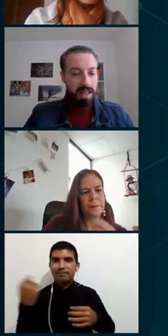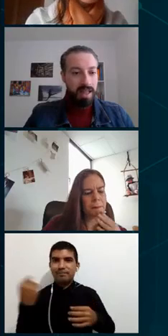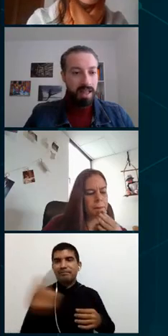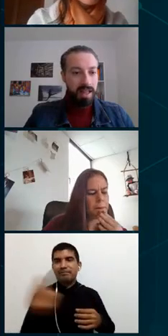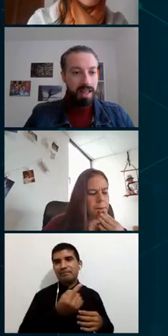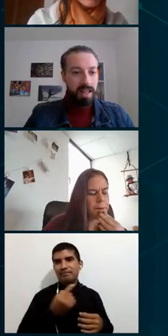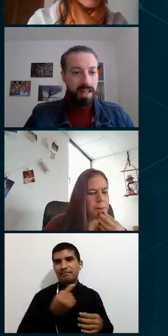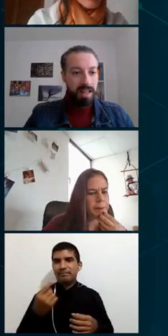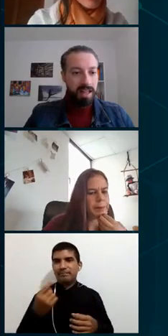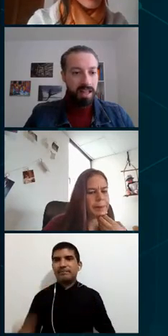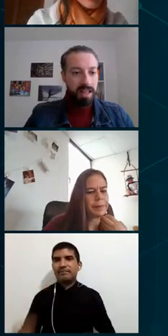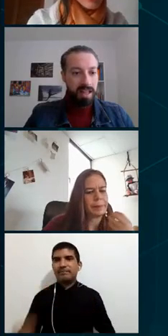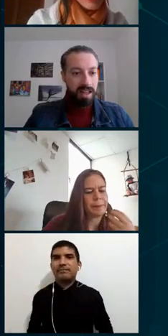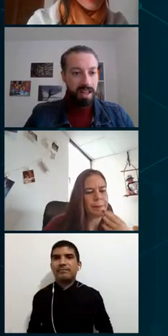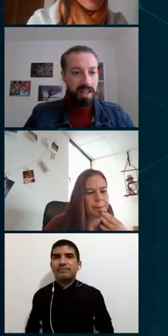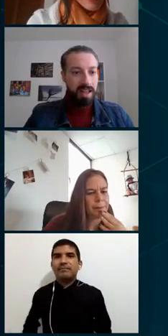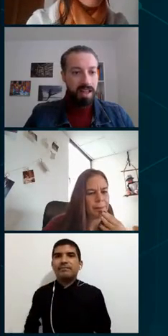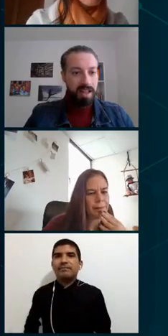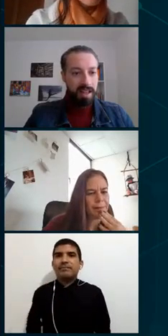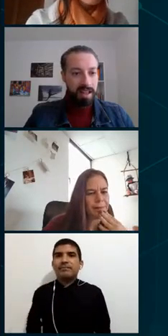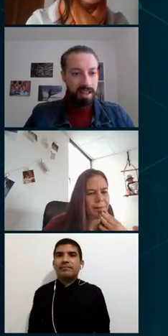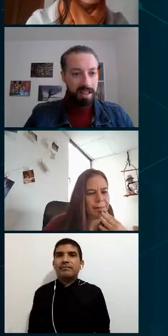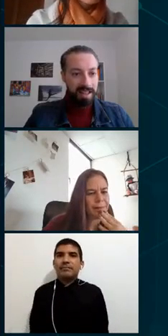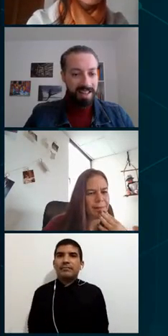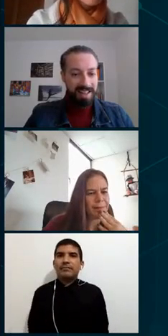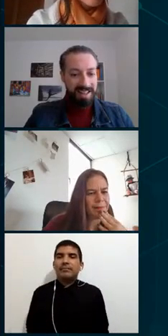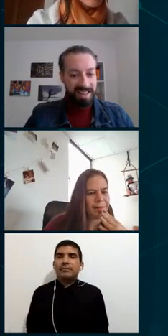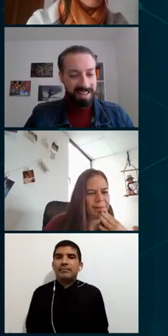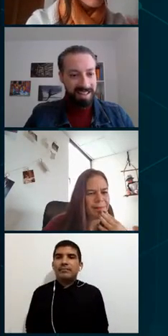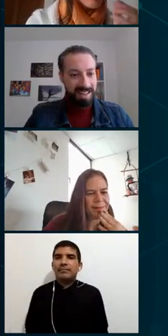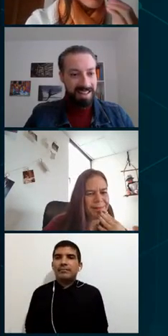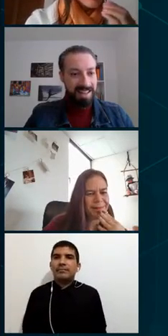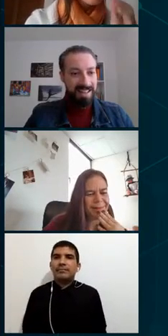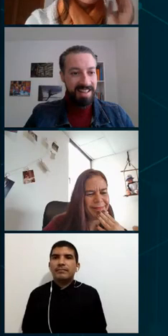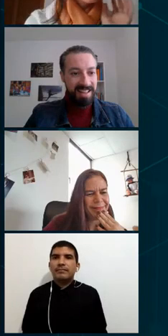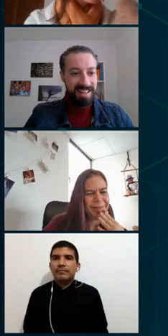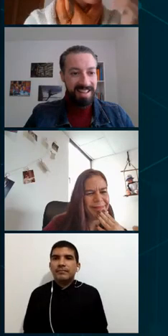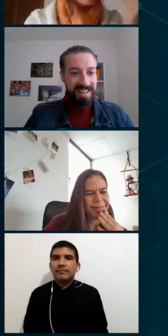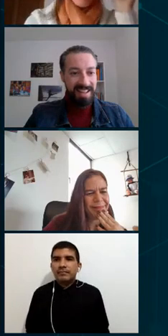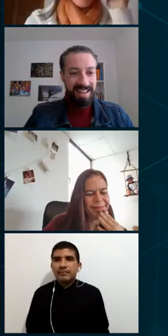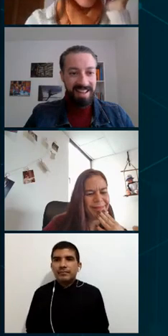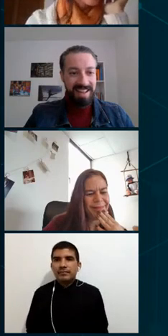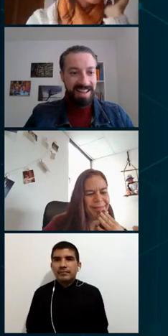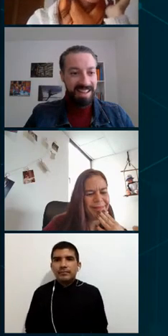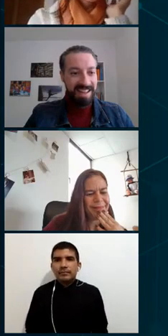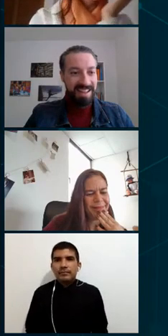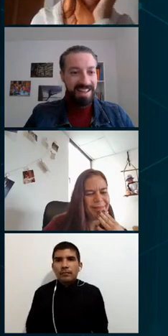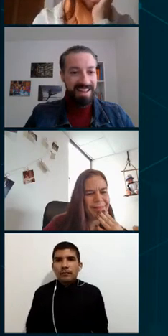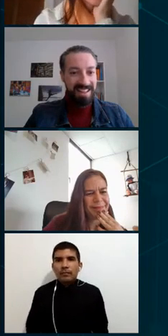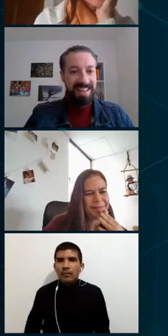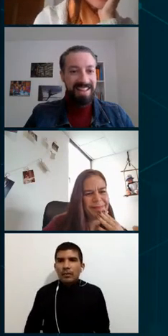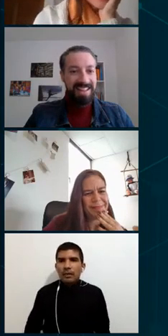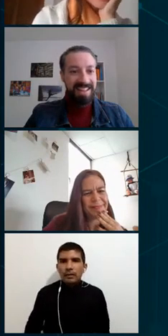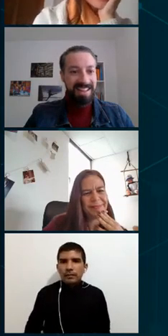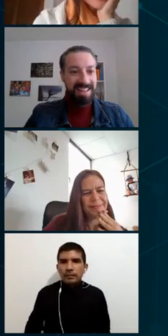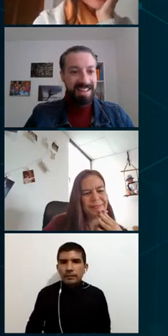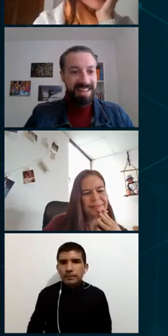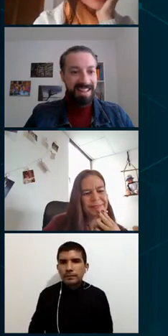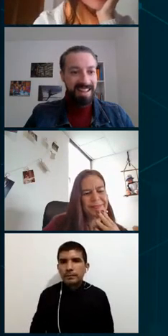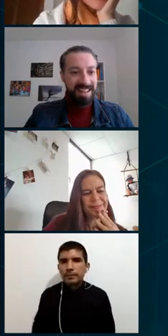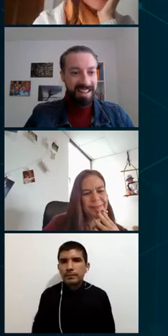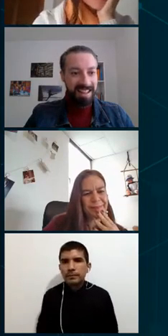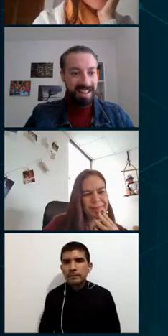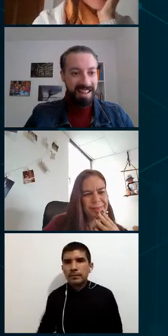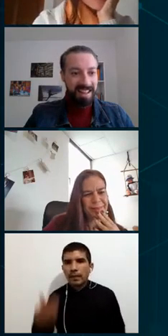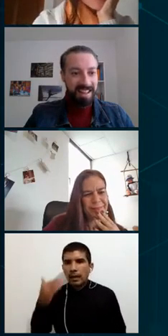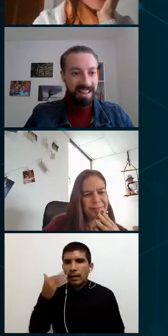Ese igual se escuchó mejor, no sé si te acercaste un poquito más, entonces acércate lo más que puedas y dale. Gracias,